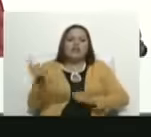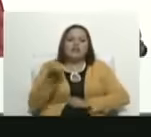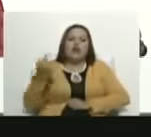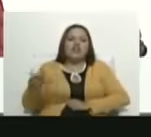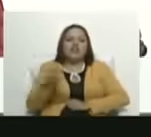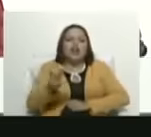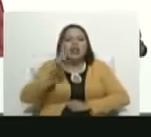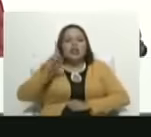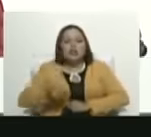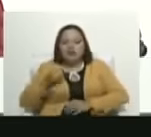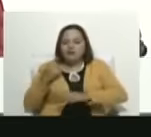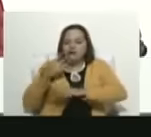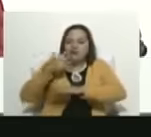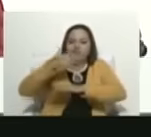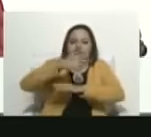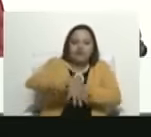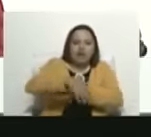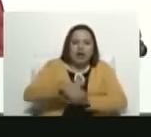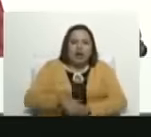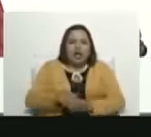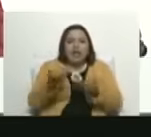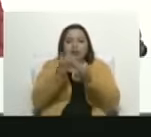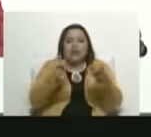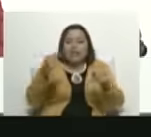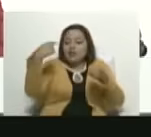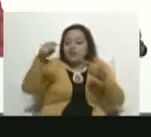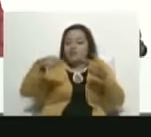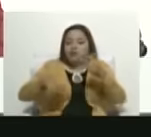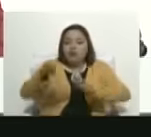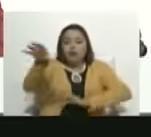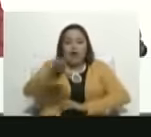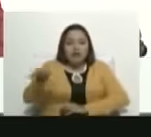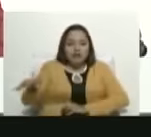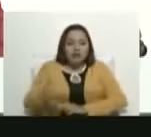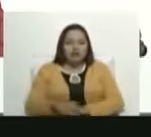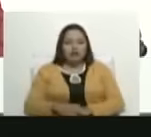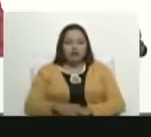que fue a la independencia de otros países.